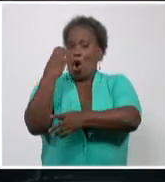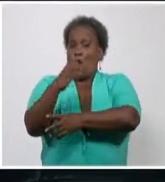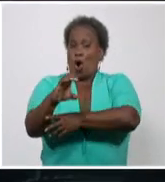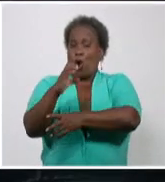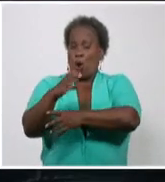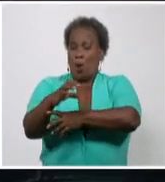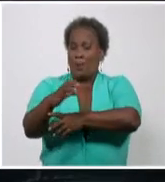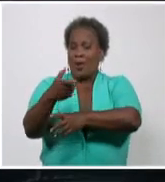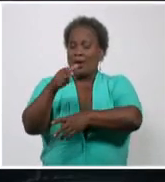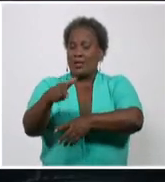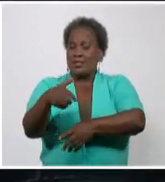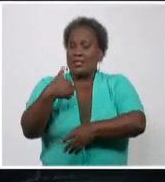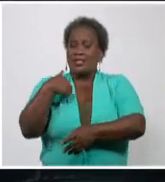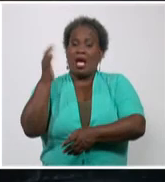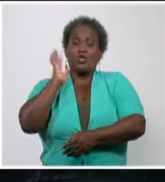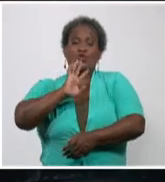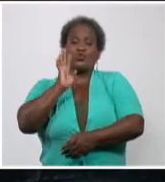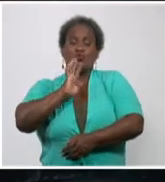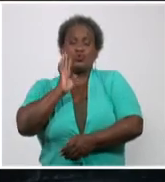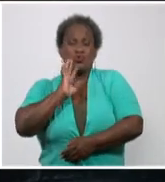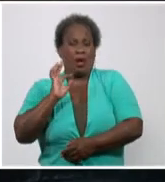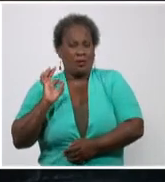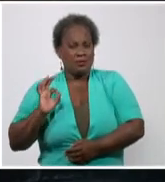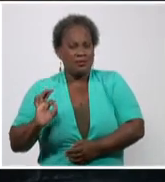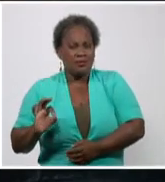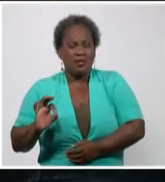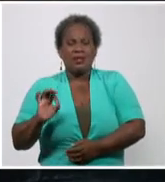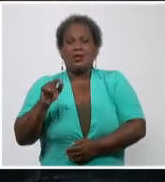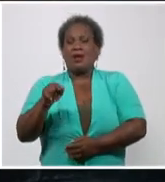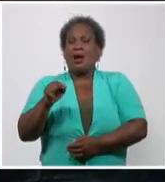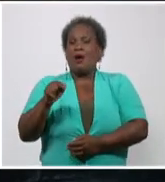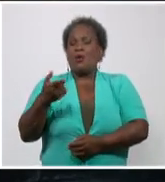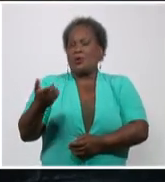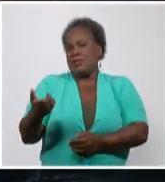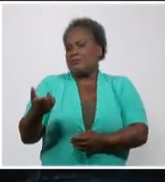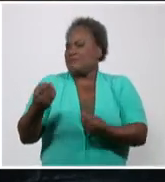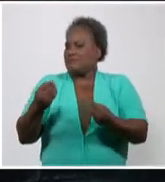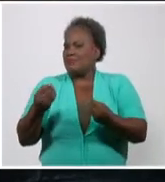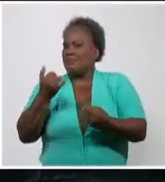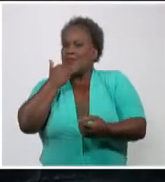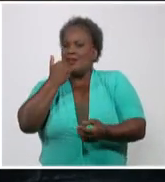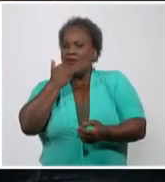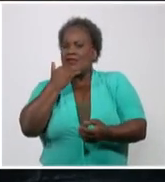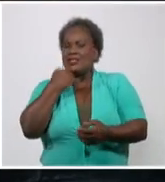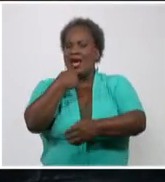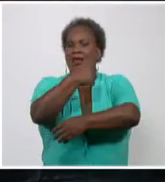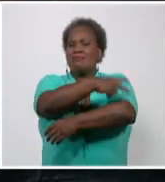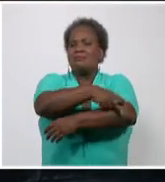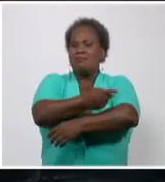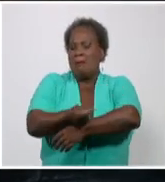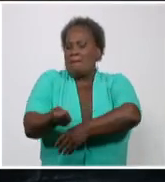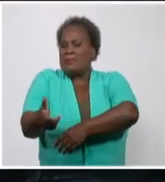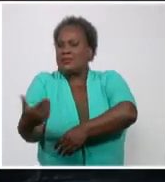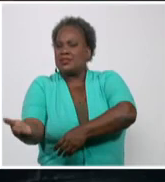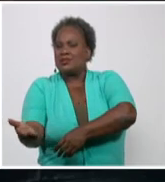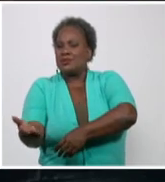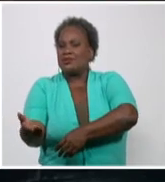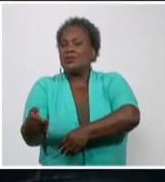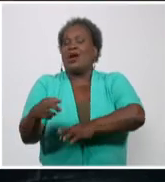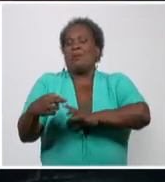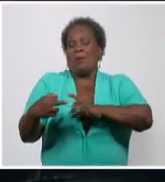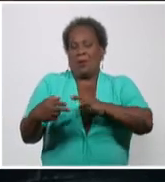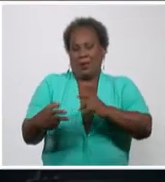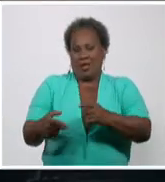tejado del más fino de los vidrios, como para dictar cátedra al país vecino. Pero volviendo al asunto del presunto ataque,